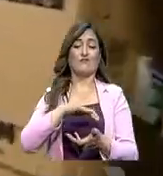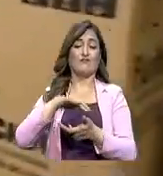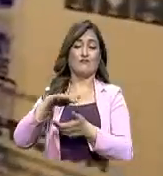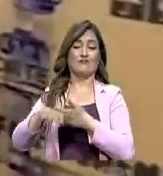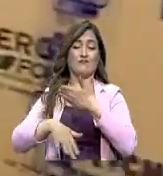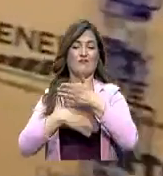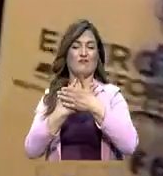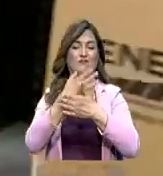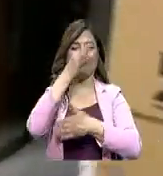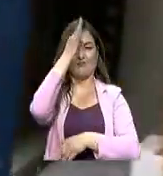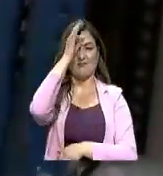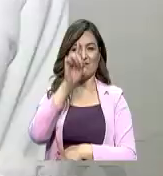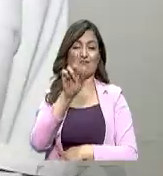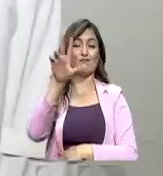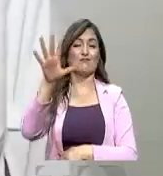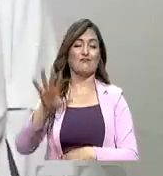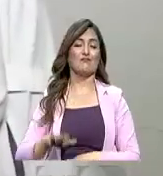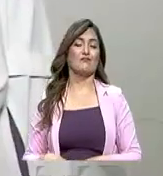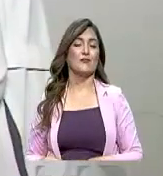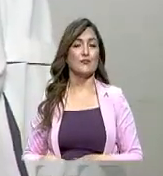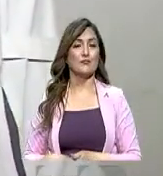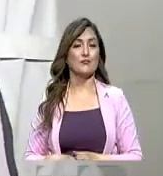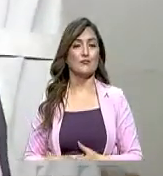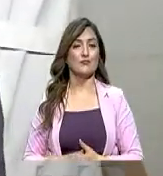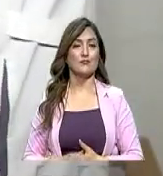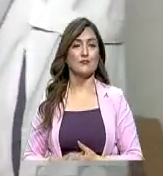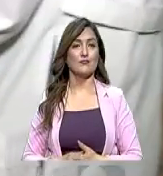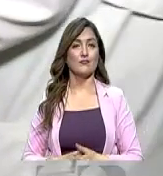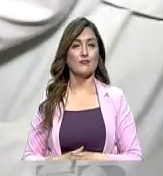en quitó belén merizalde 24 horas